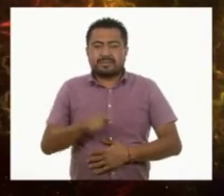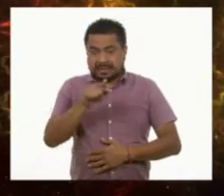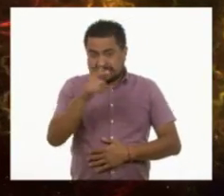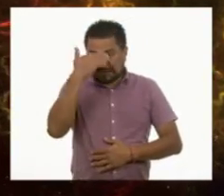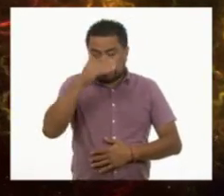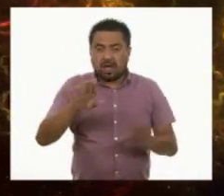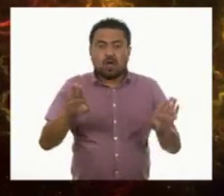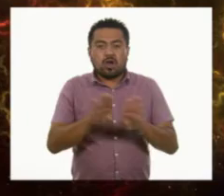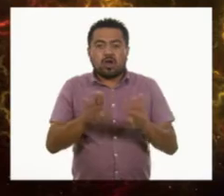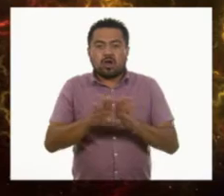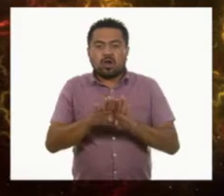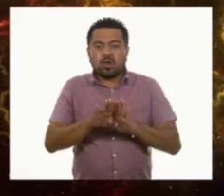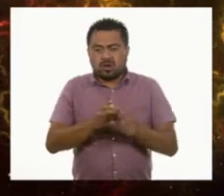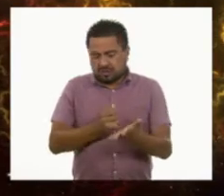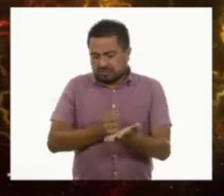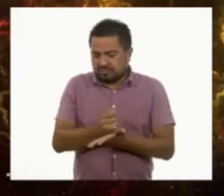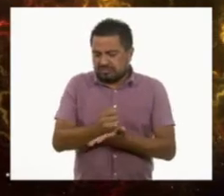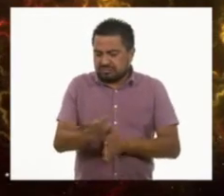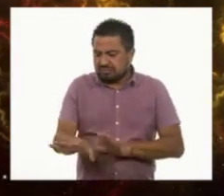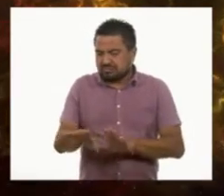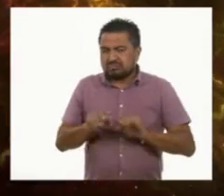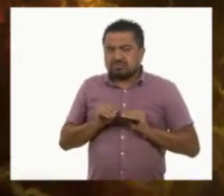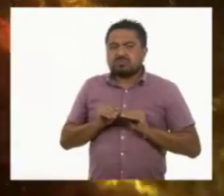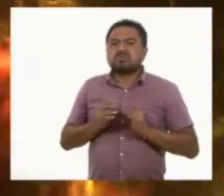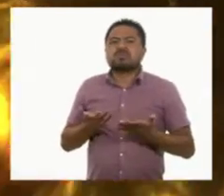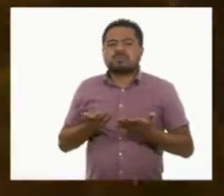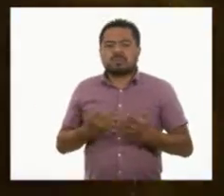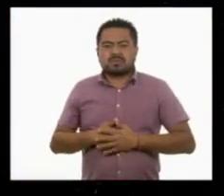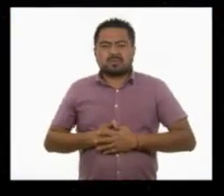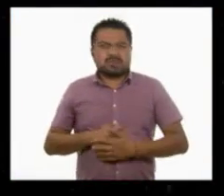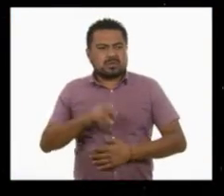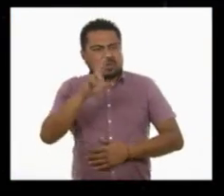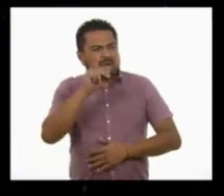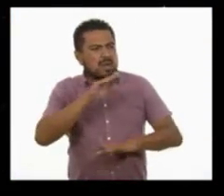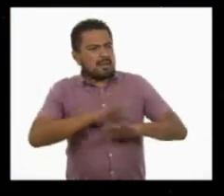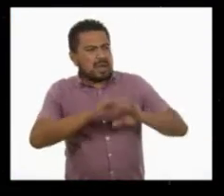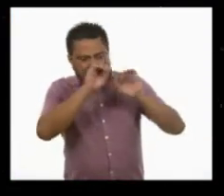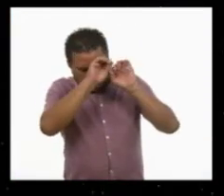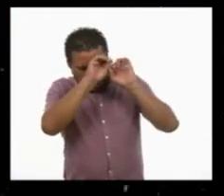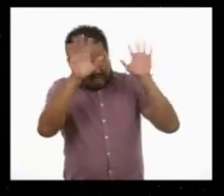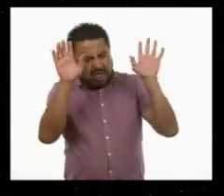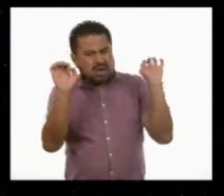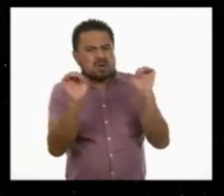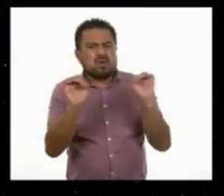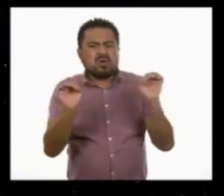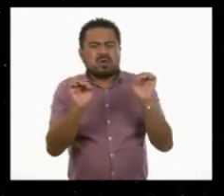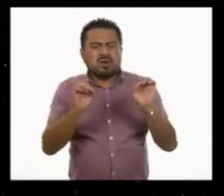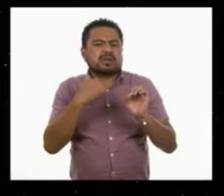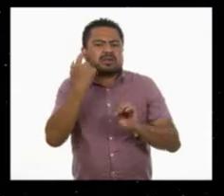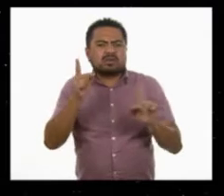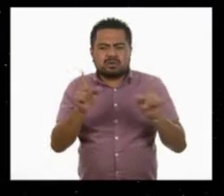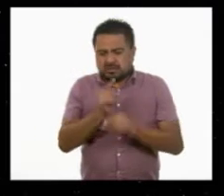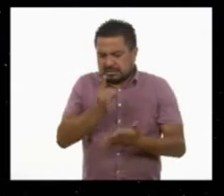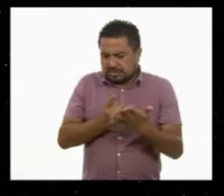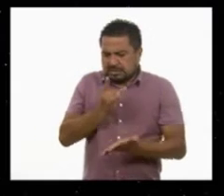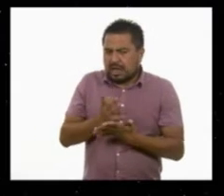¿Sabes cómo llegamos a tomar esa decisión? No lo tengo muy claro. Tan solo quiero